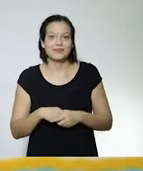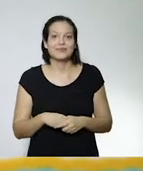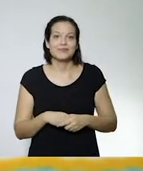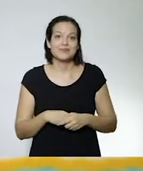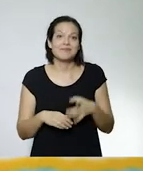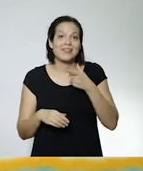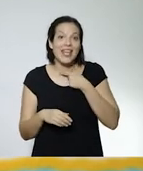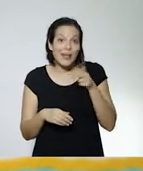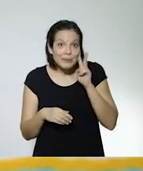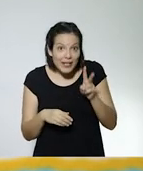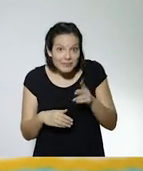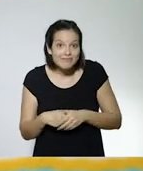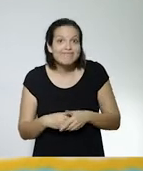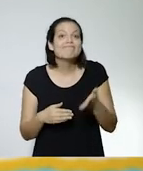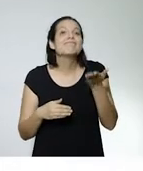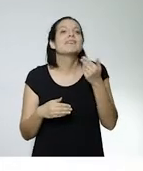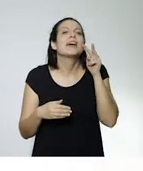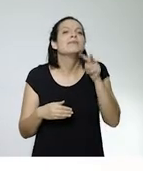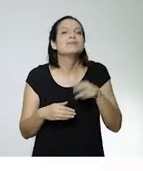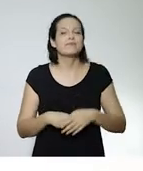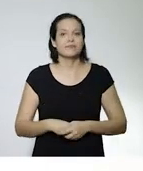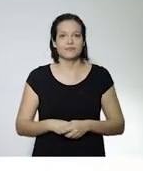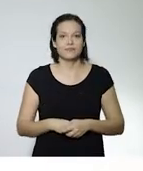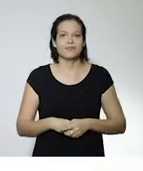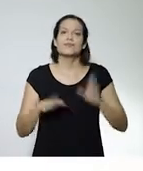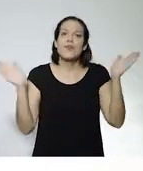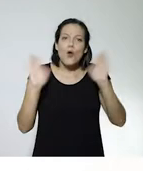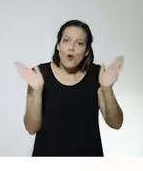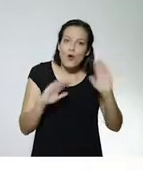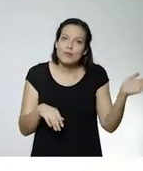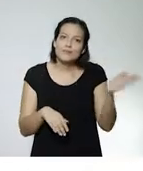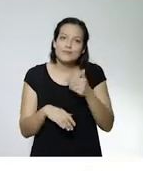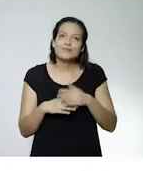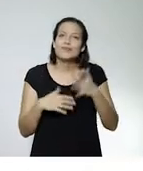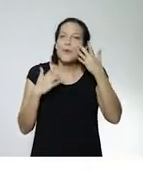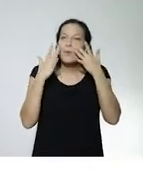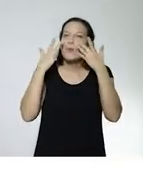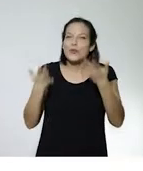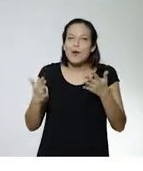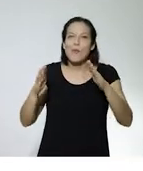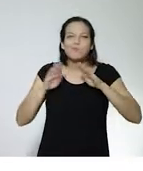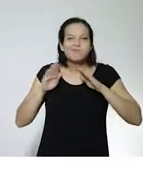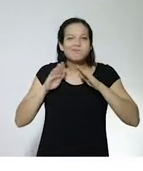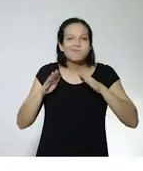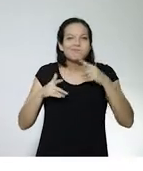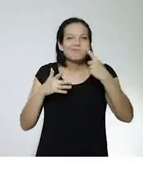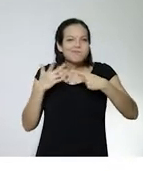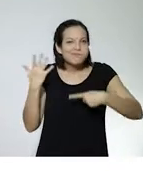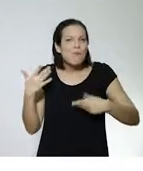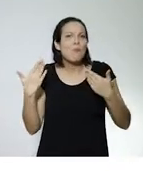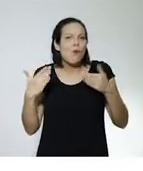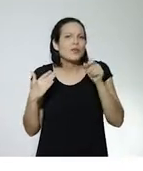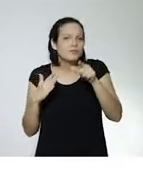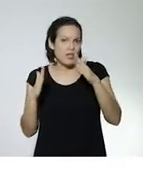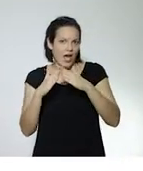¿Quieren que lo compartamos? A ver, lo vemos. Hola a todos. Les mostramos una serie de ejercicios para que puedan realizar en